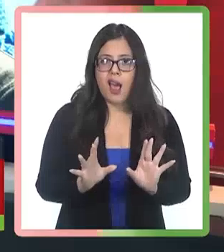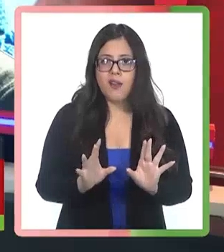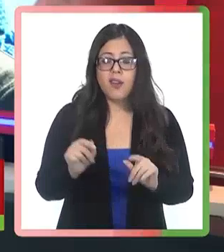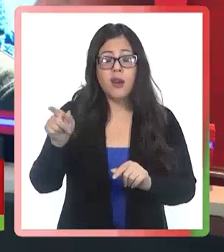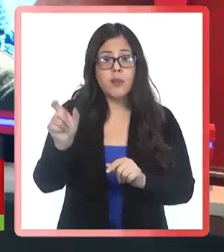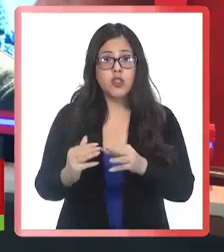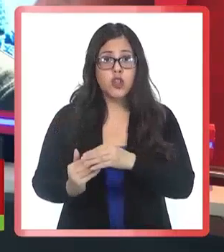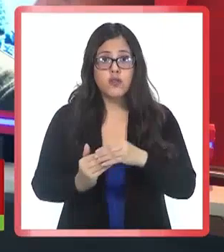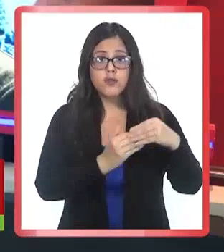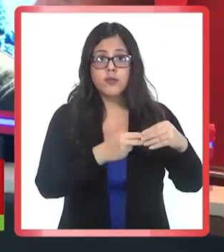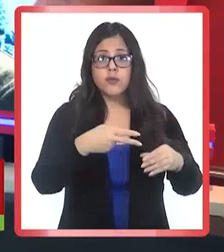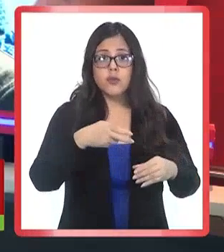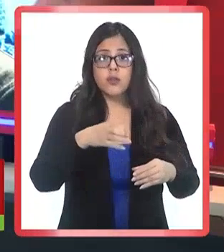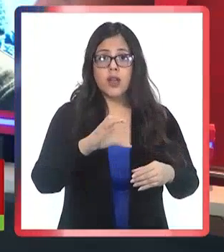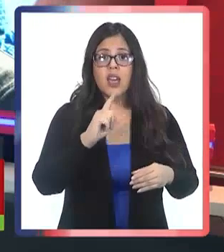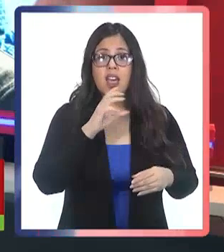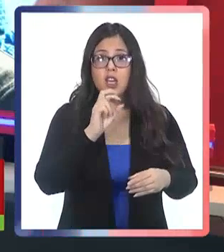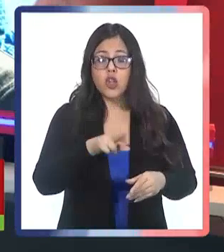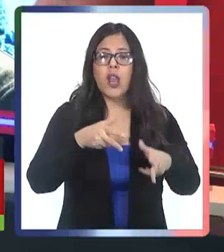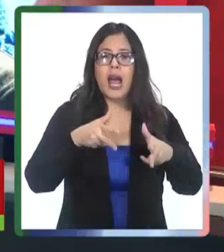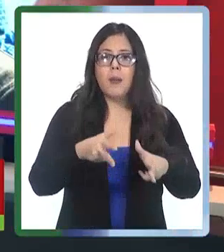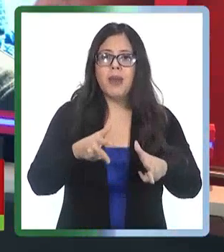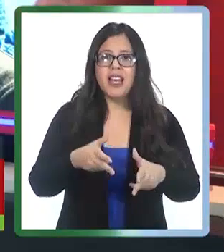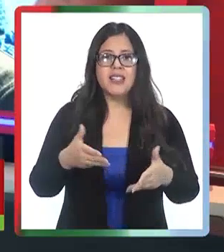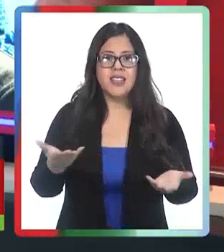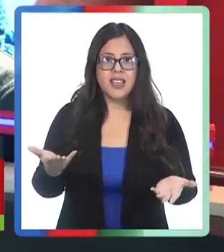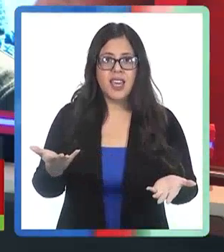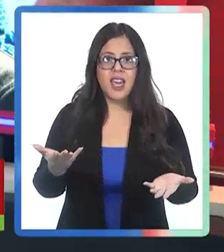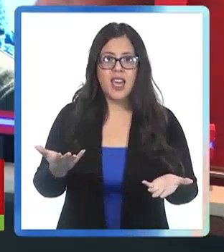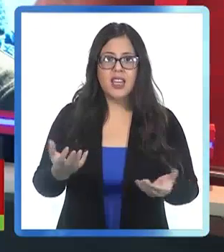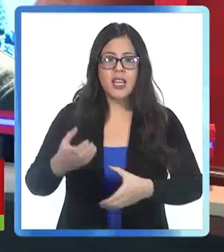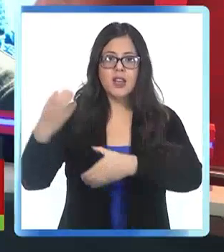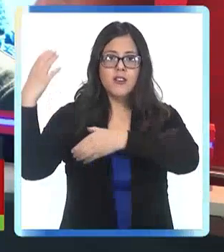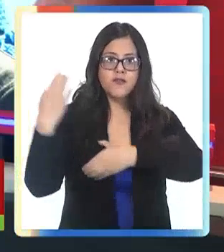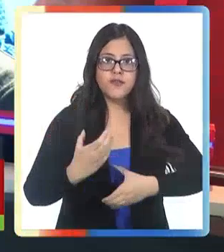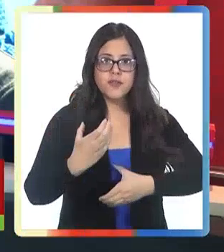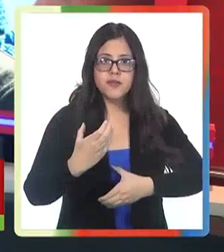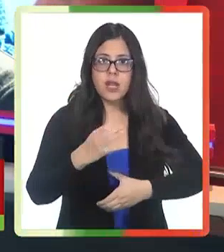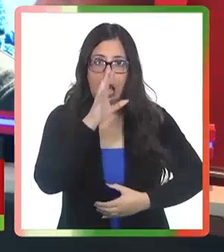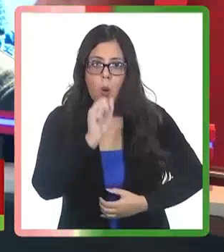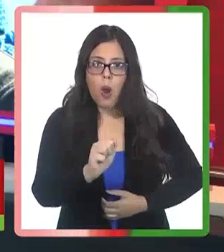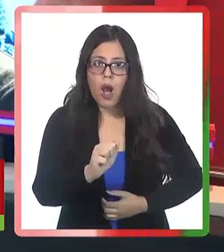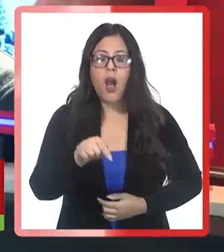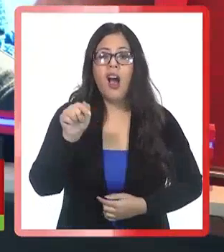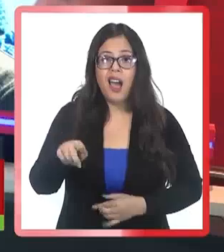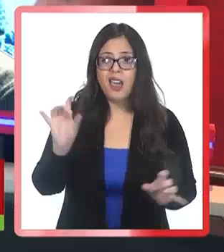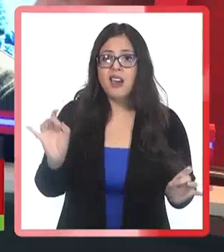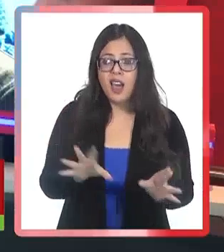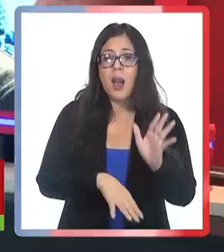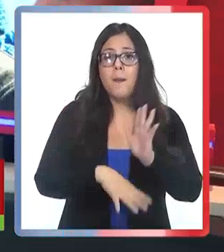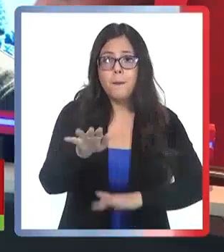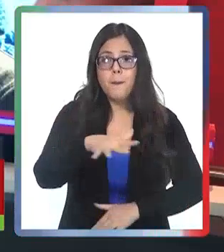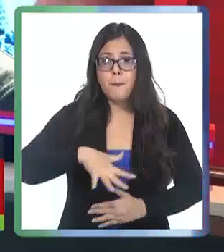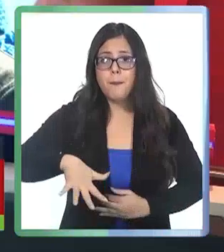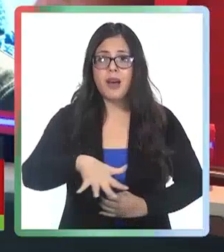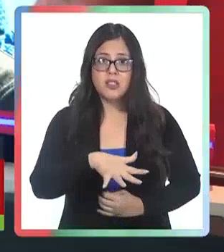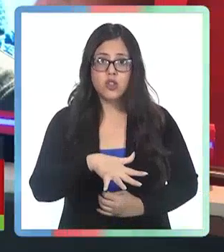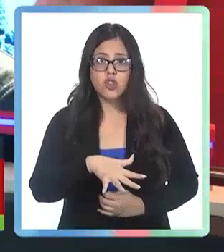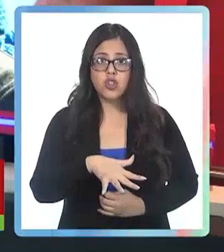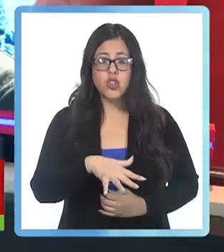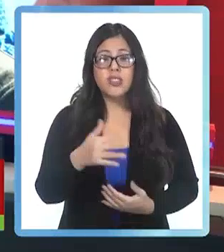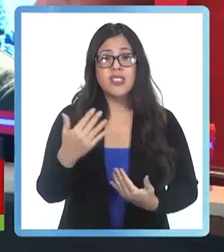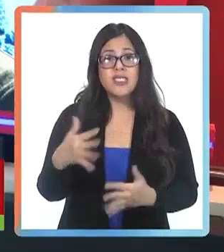graves. Y su líder, Héctor Yaitul, amenaza con levantar una resistencia armada, lo que agrava todavía más la